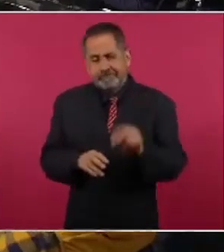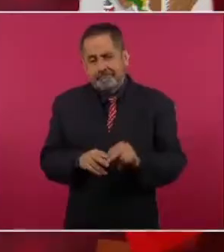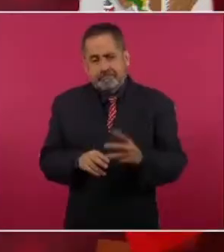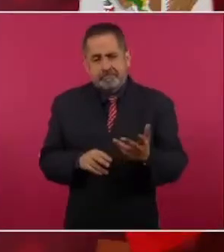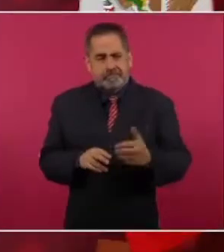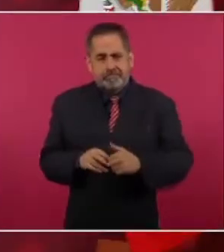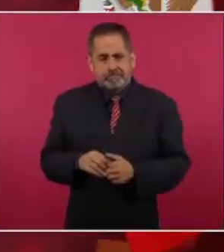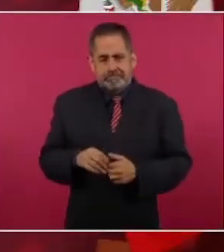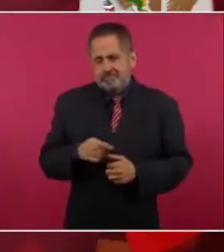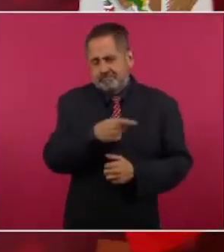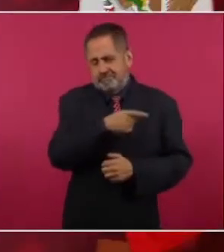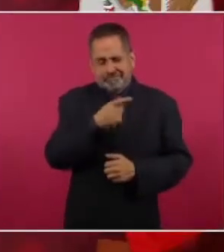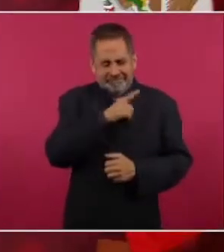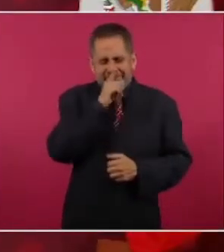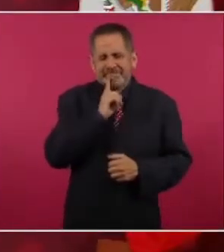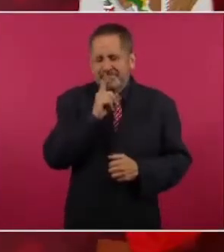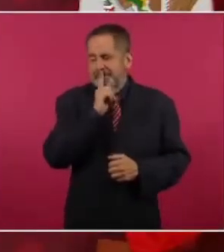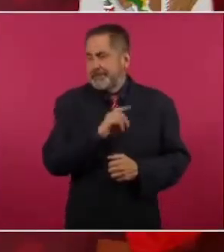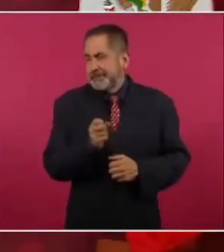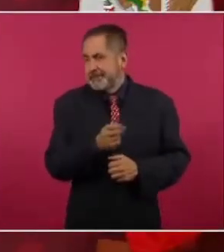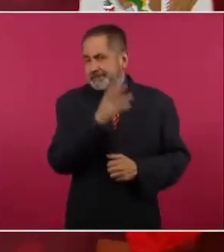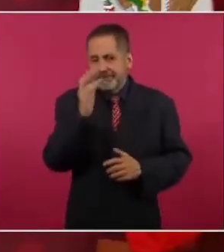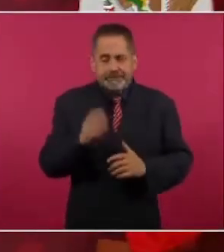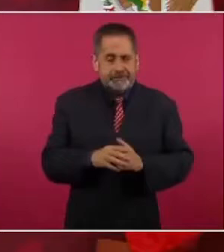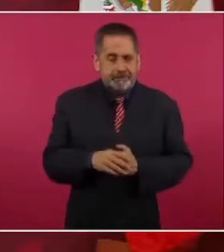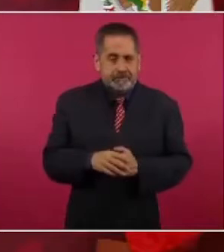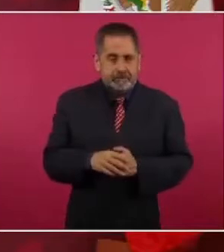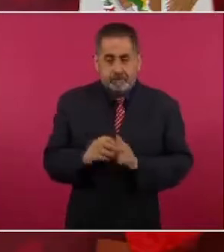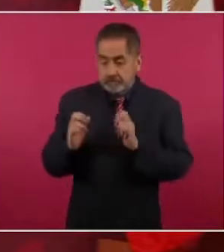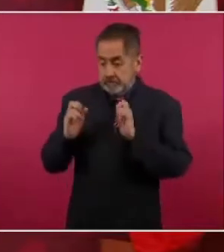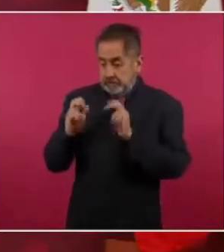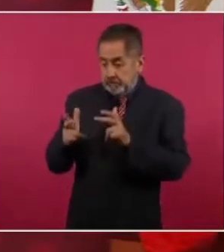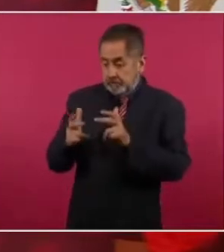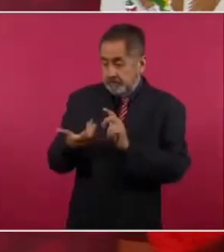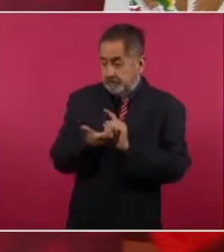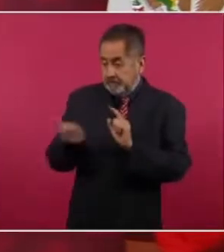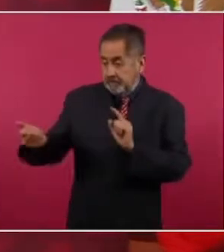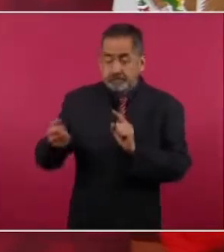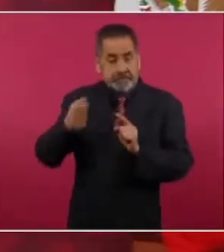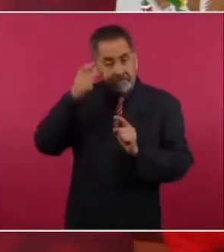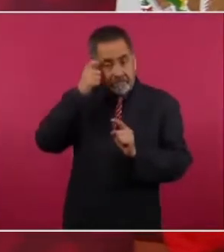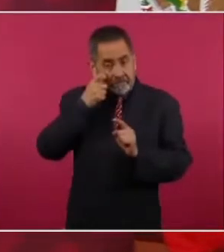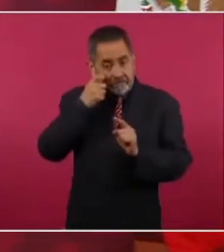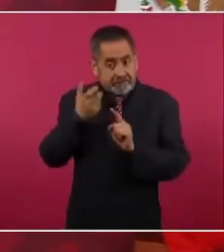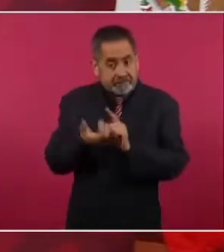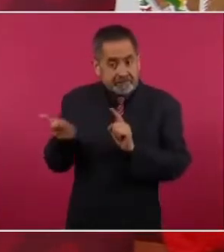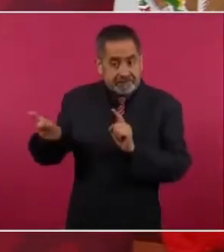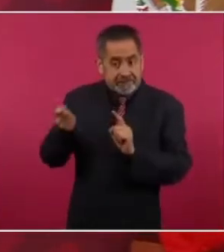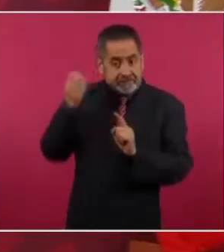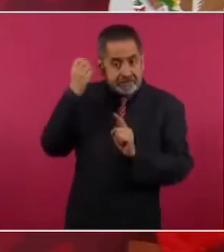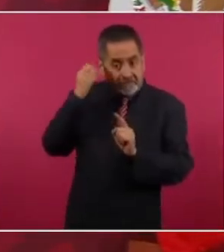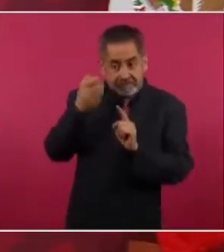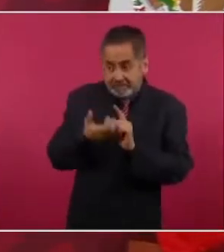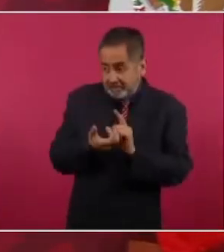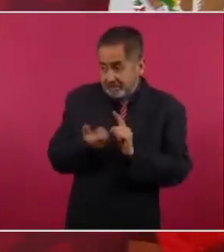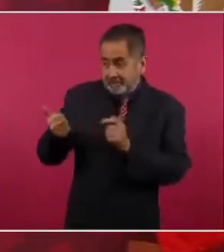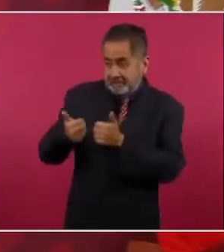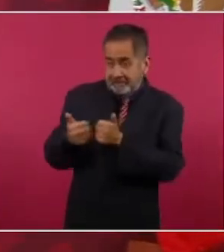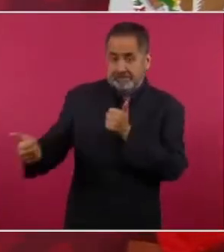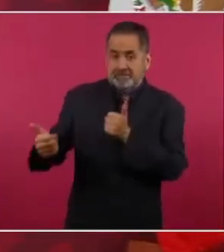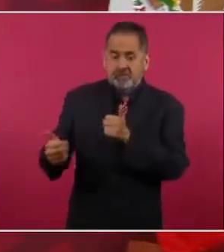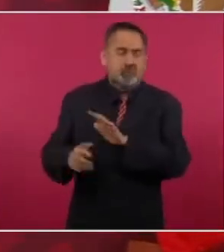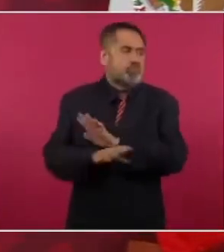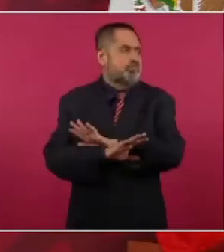ni es cierto, porque sin Chiapas, sin Guerrero y sin Oaxaca no